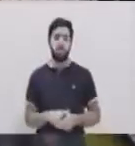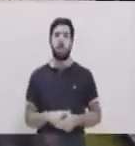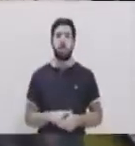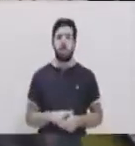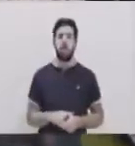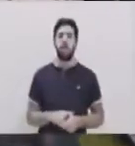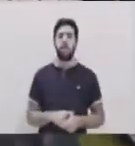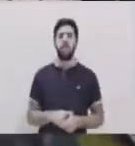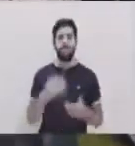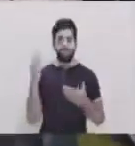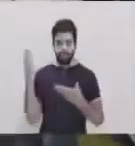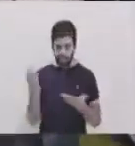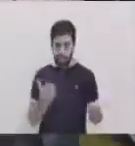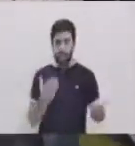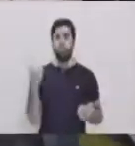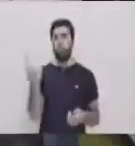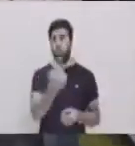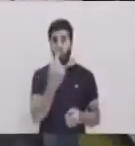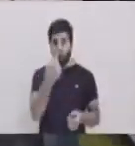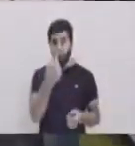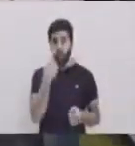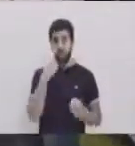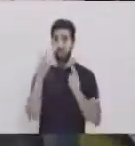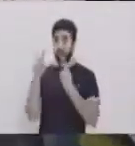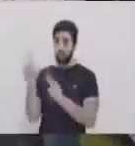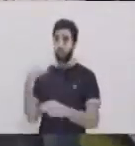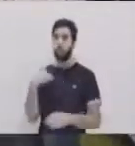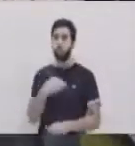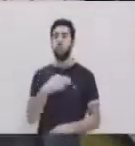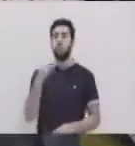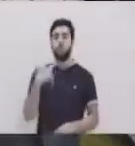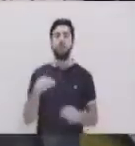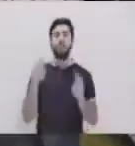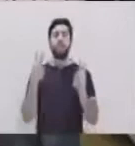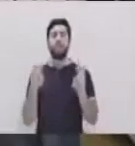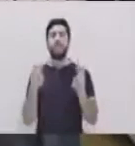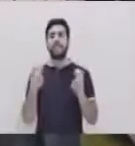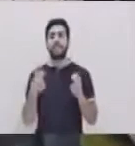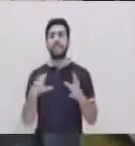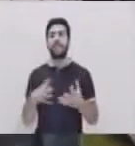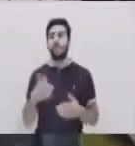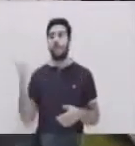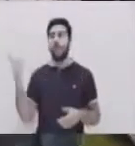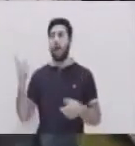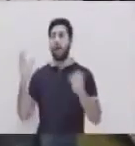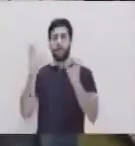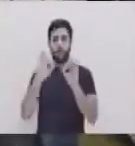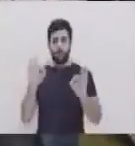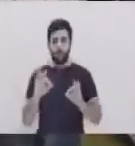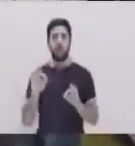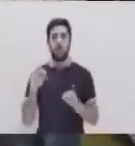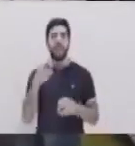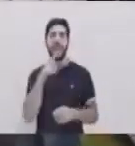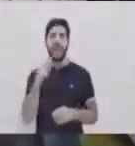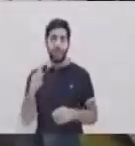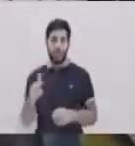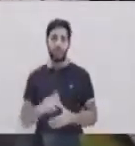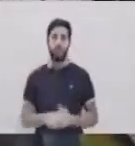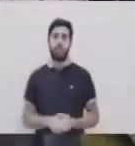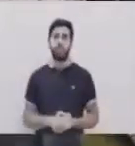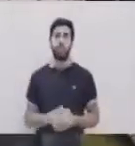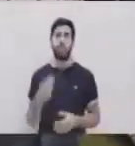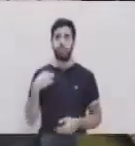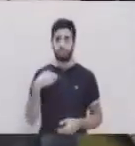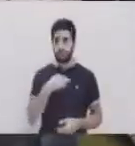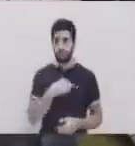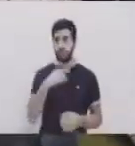hoy? Bueno, bienvenidos todos nuevamente a este espacio. Hoy vamos a abordar el tema acerca de los registros de la lengua. Y para